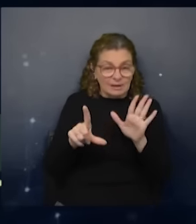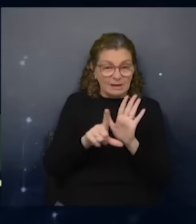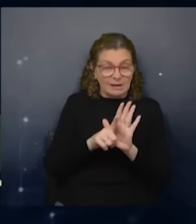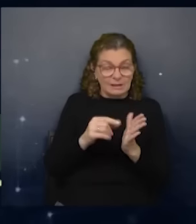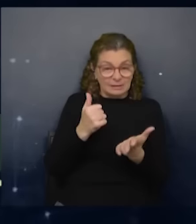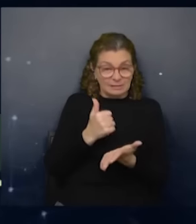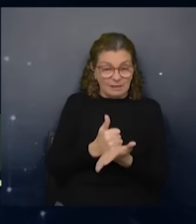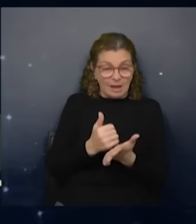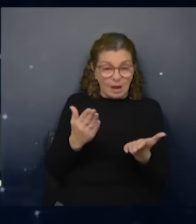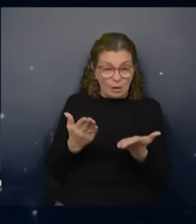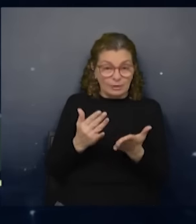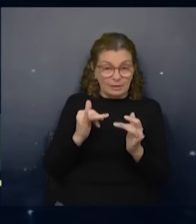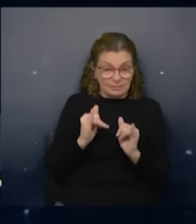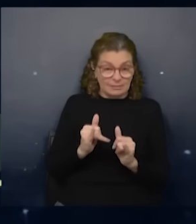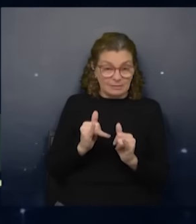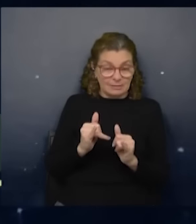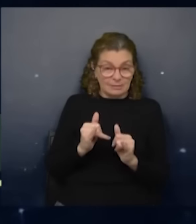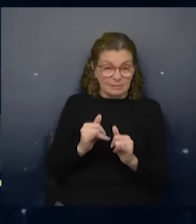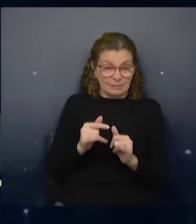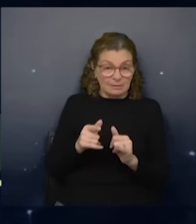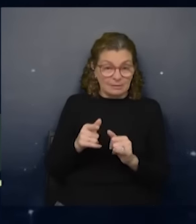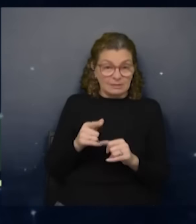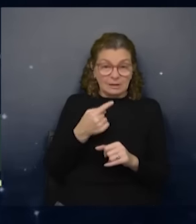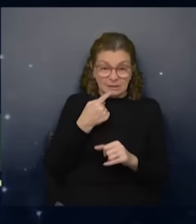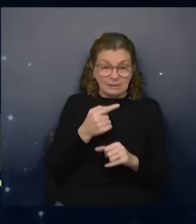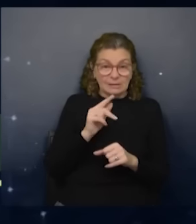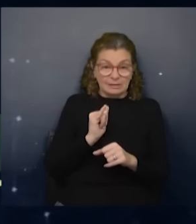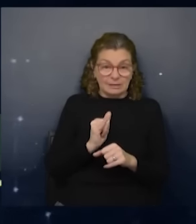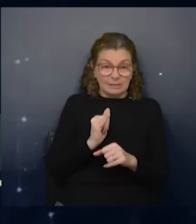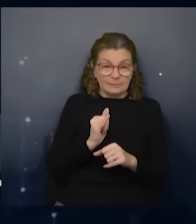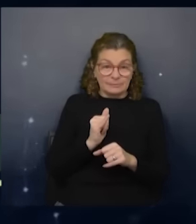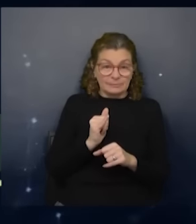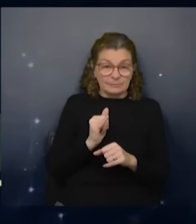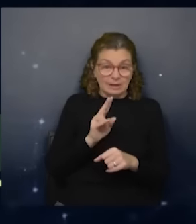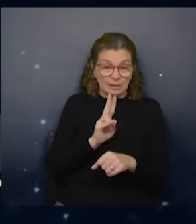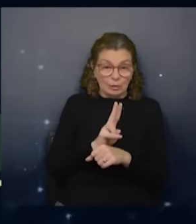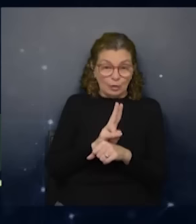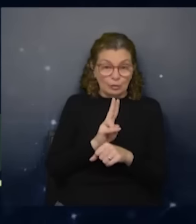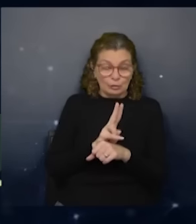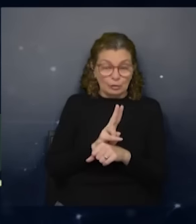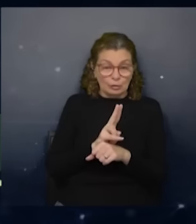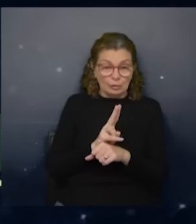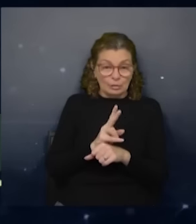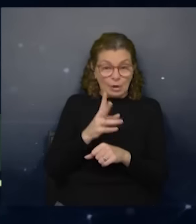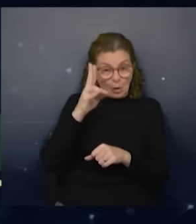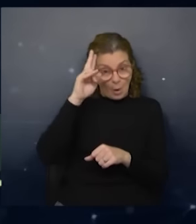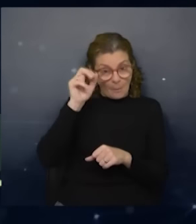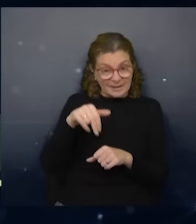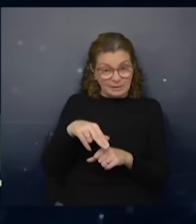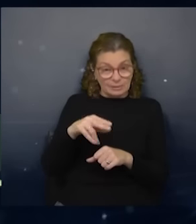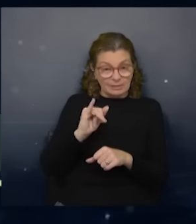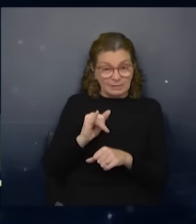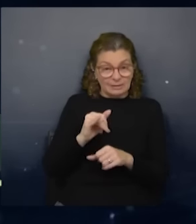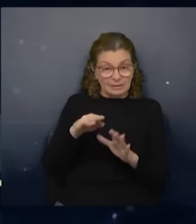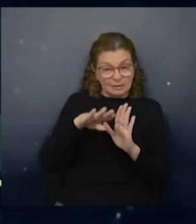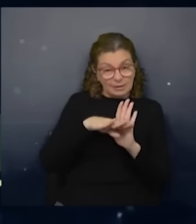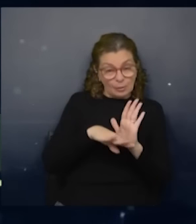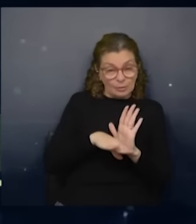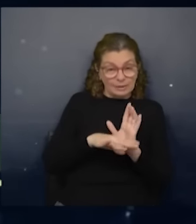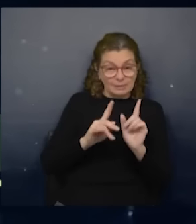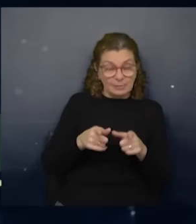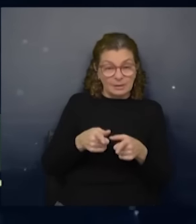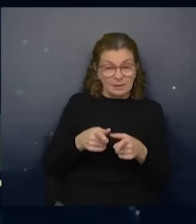vigente que sí tiene un organismo establecido que es el que controla los contenidos las opiniones que regula y